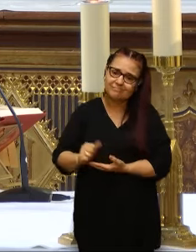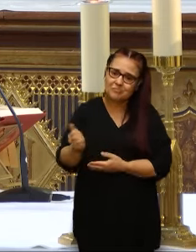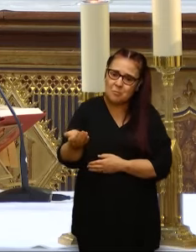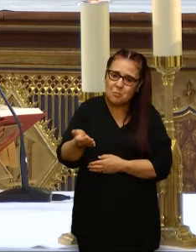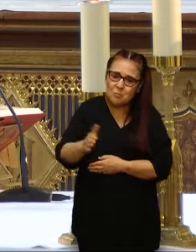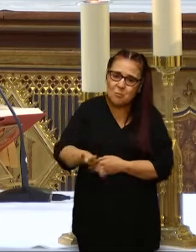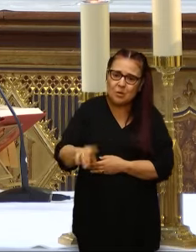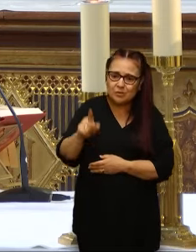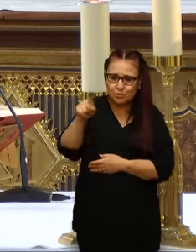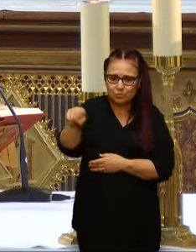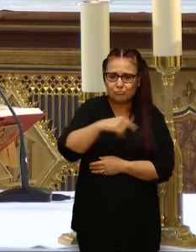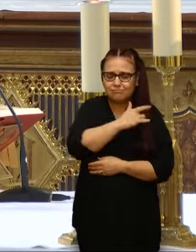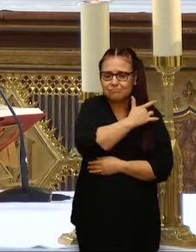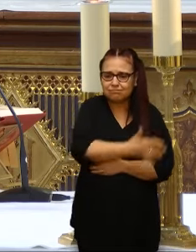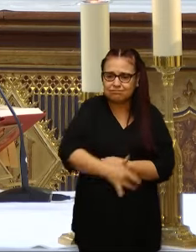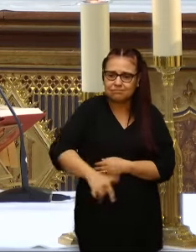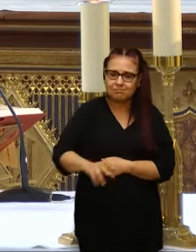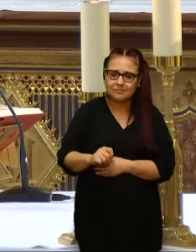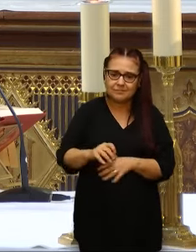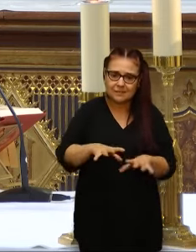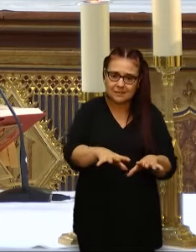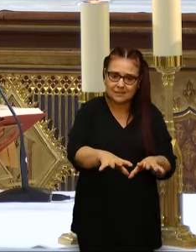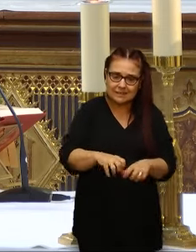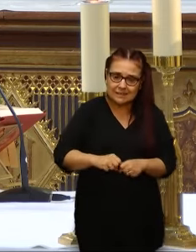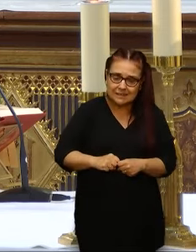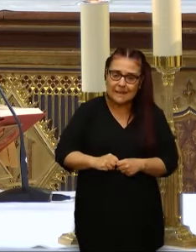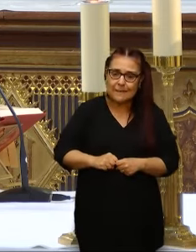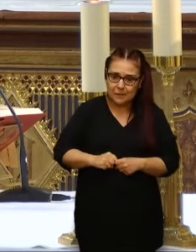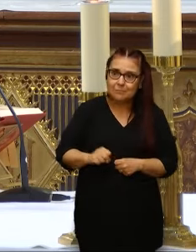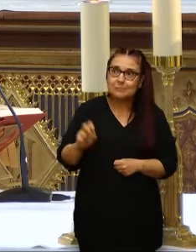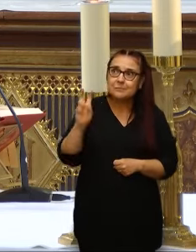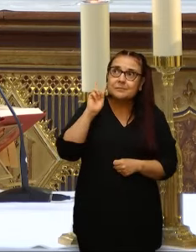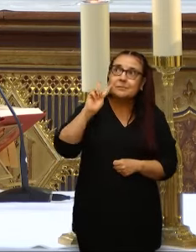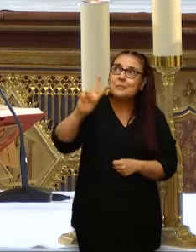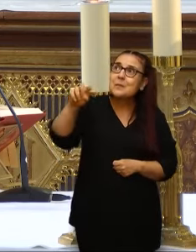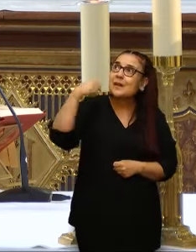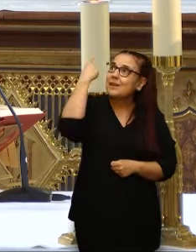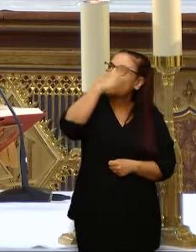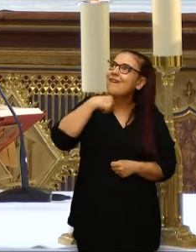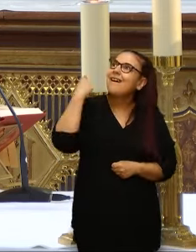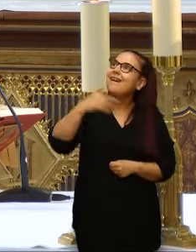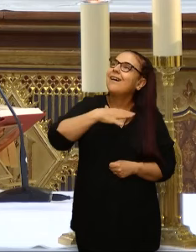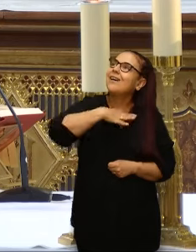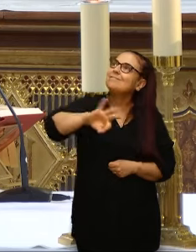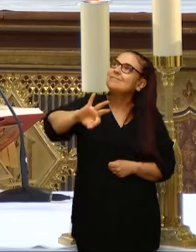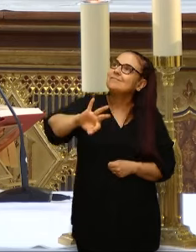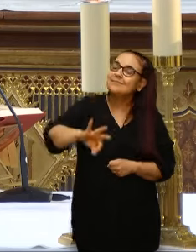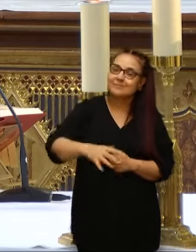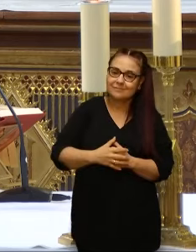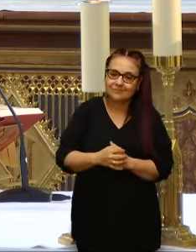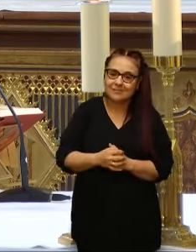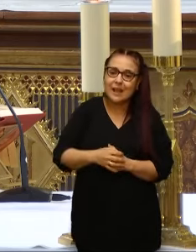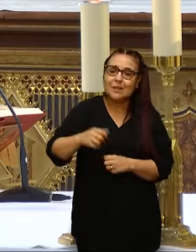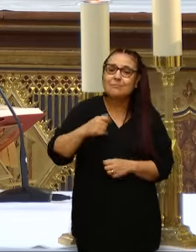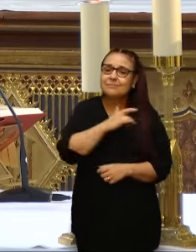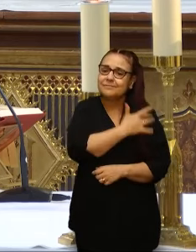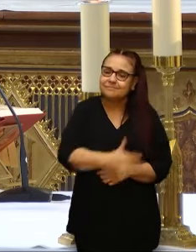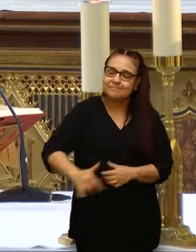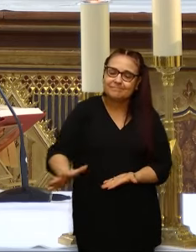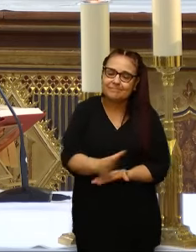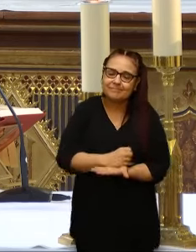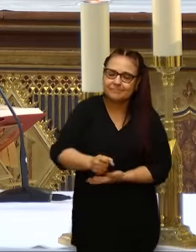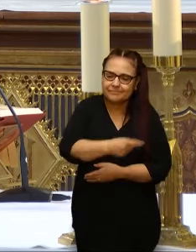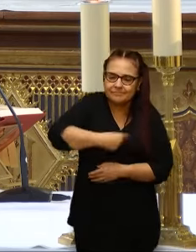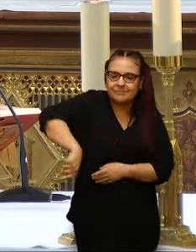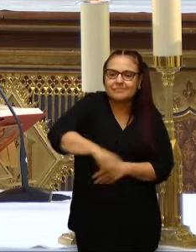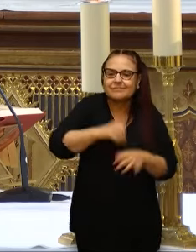muerto en tu misericordia. Admítelos a contemplar la luz de tu rostro. Ten misericordia de todos